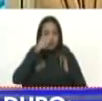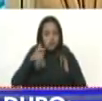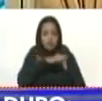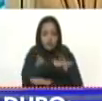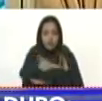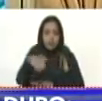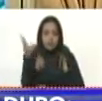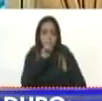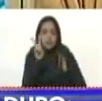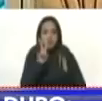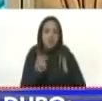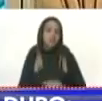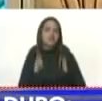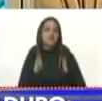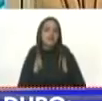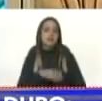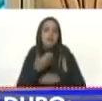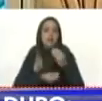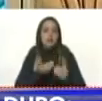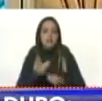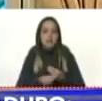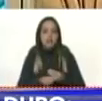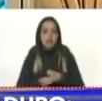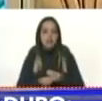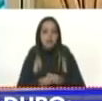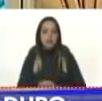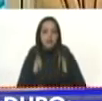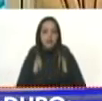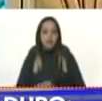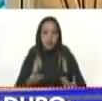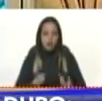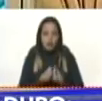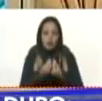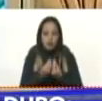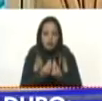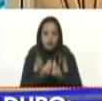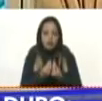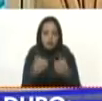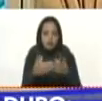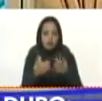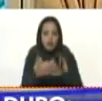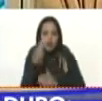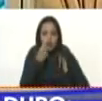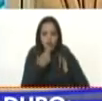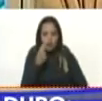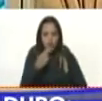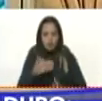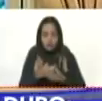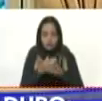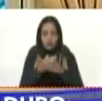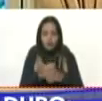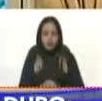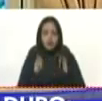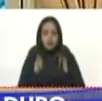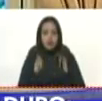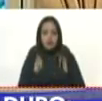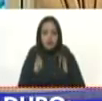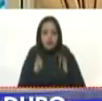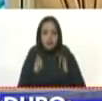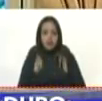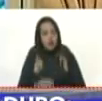venezolano. Porque vamos a proceder junto a todo un equipo que la acompaña a ella, Margarita Silva, lideresa de las